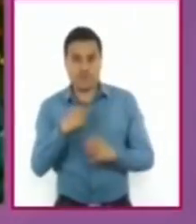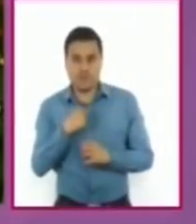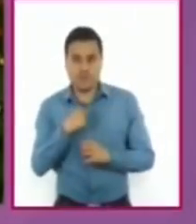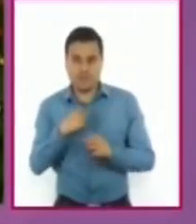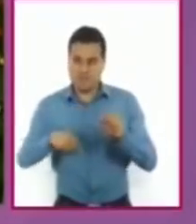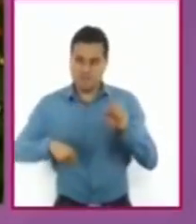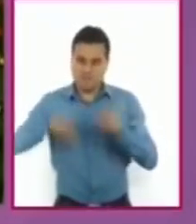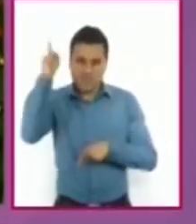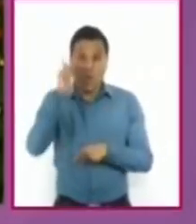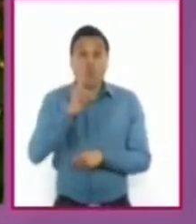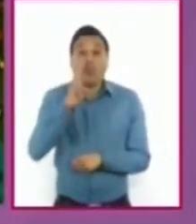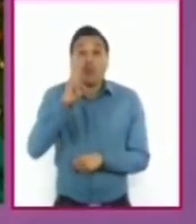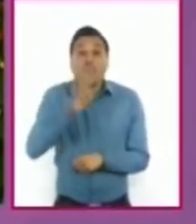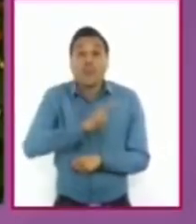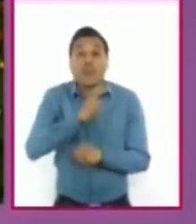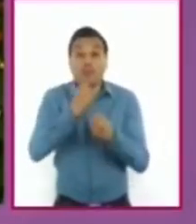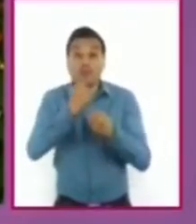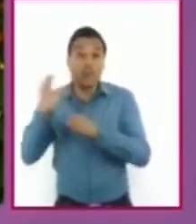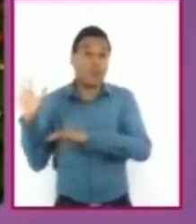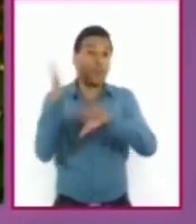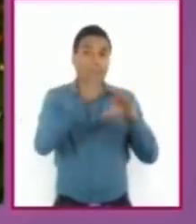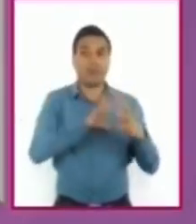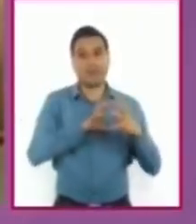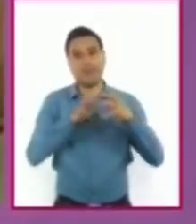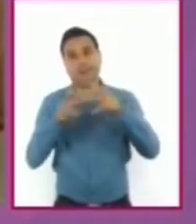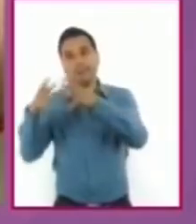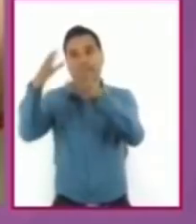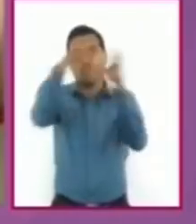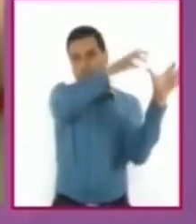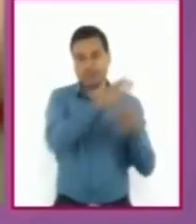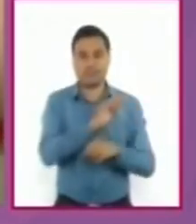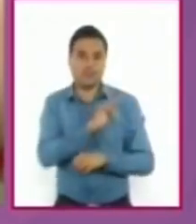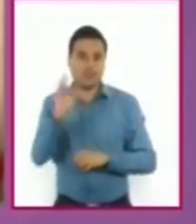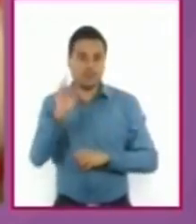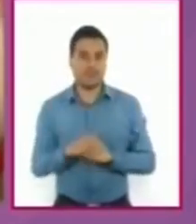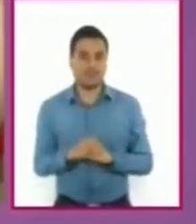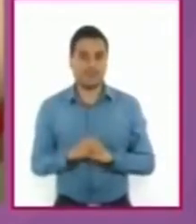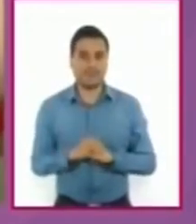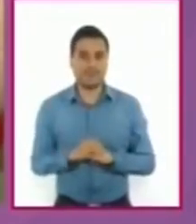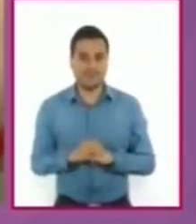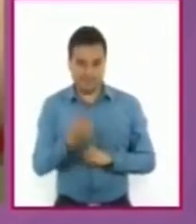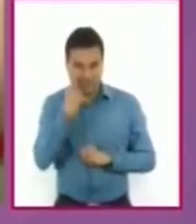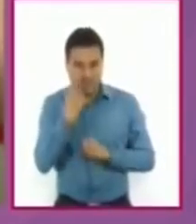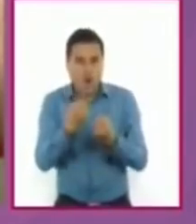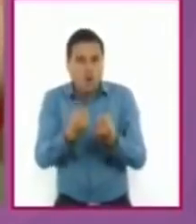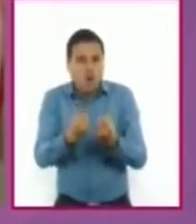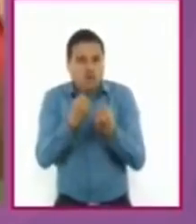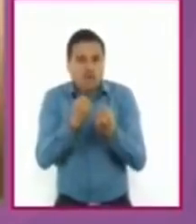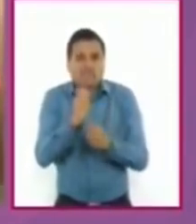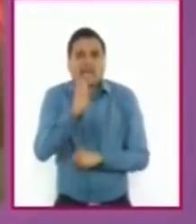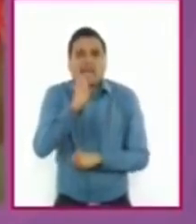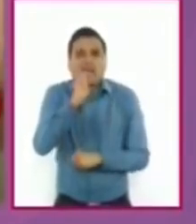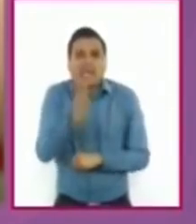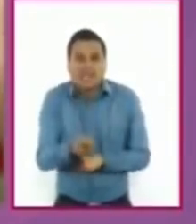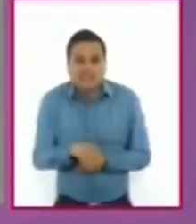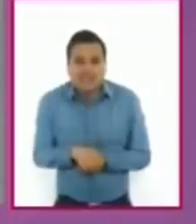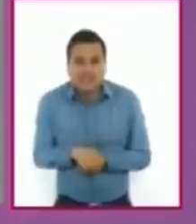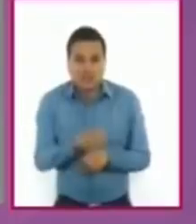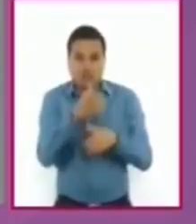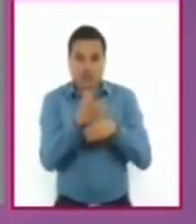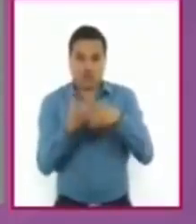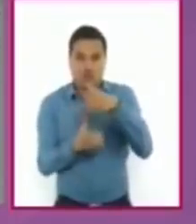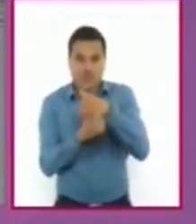está el aire fuerte, hace que cambie el rumbo. Podemos definir fuerza como la acción que se ejerce sobre un